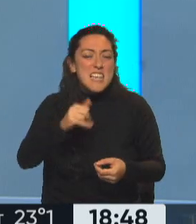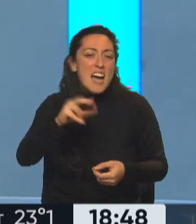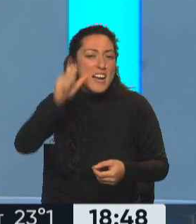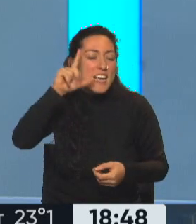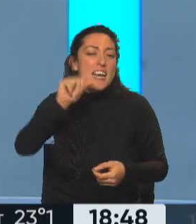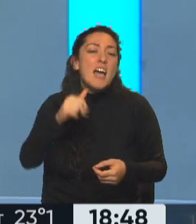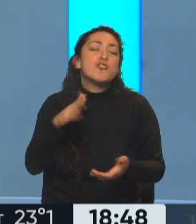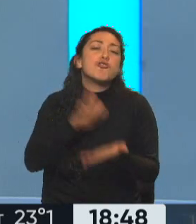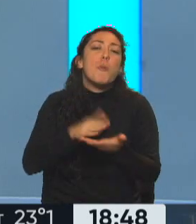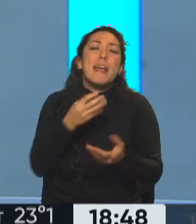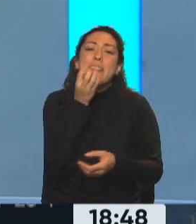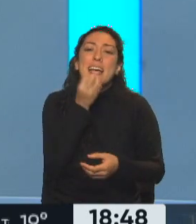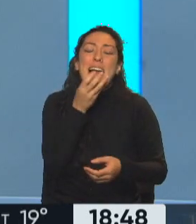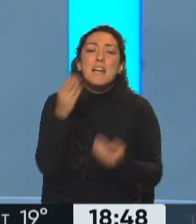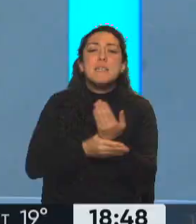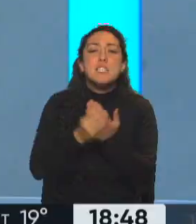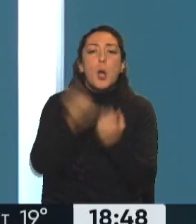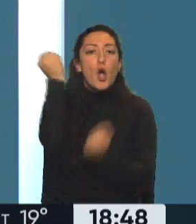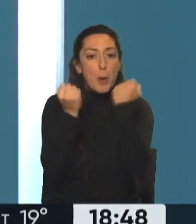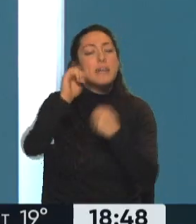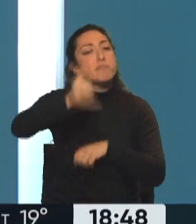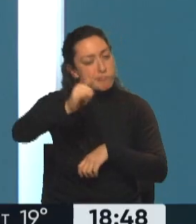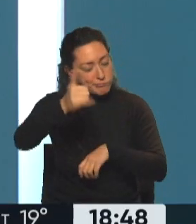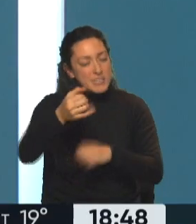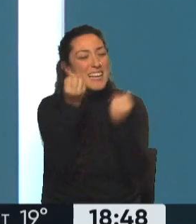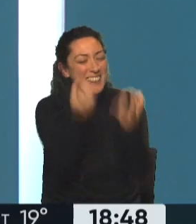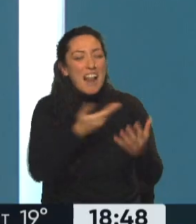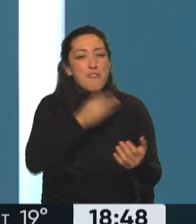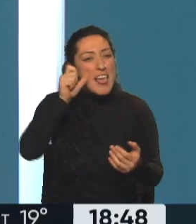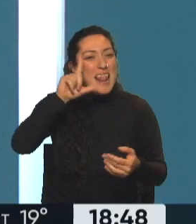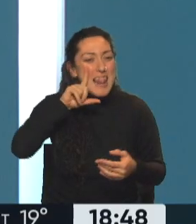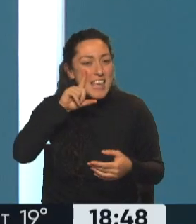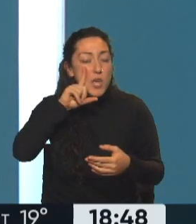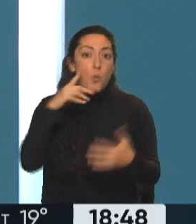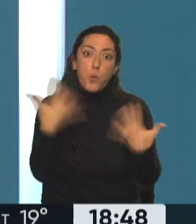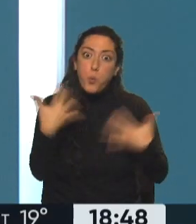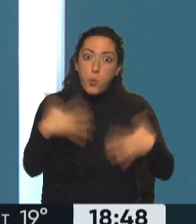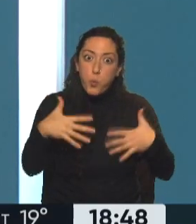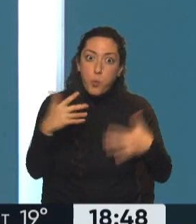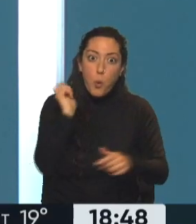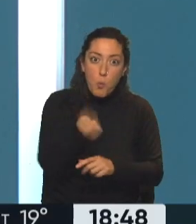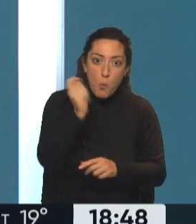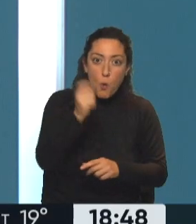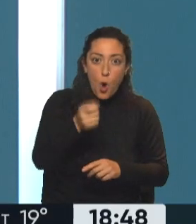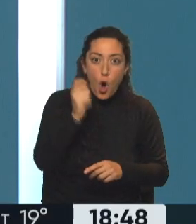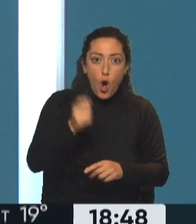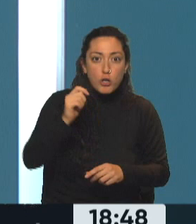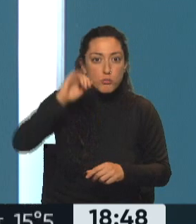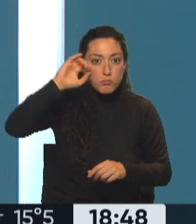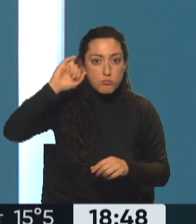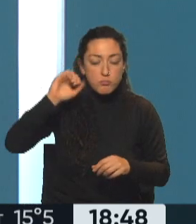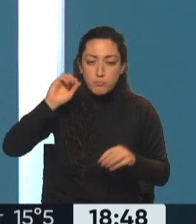declaraciones del ministro de Economía, Nasa. Exactamente. Feli, ¿cómo estás? Fuerte caída de los bonos, particularmente los que